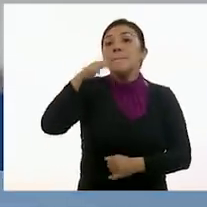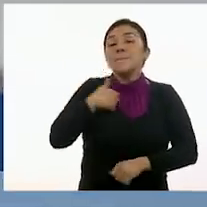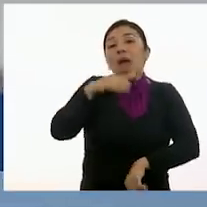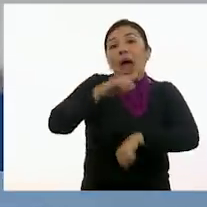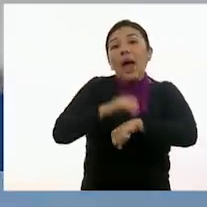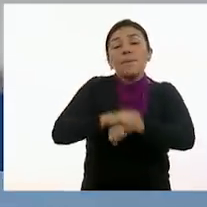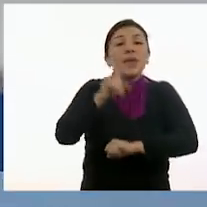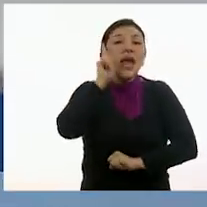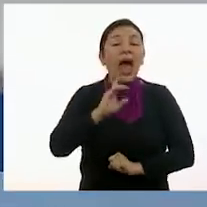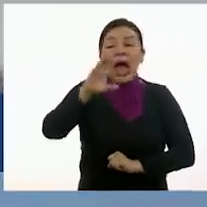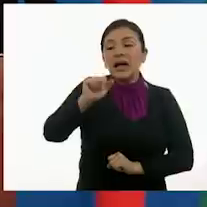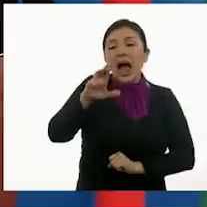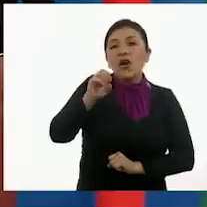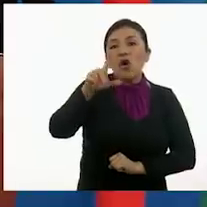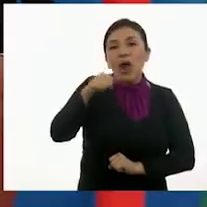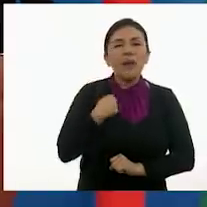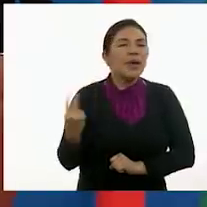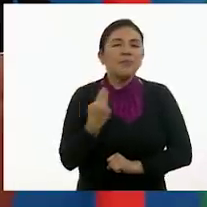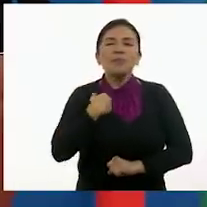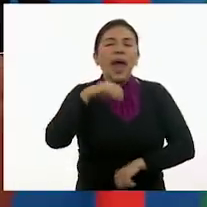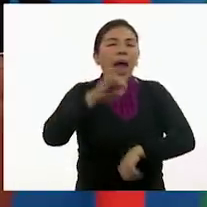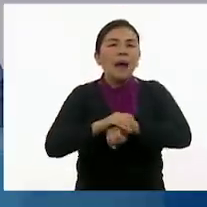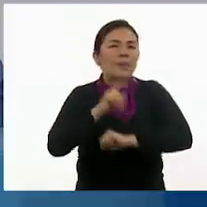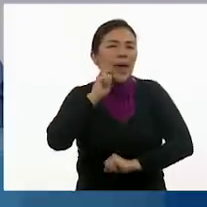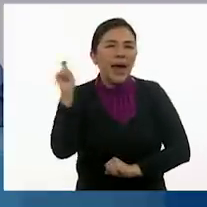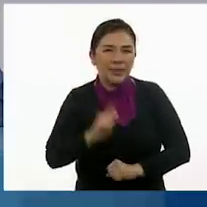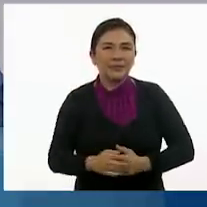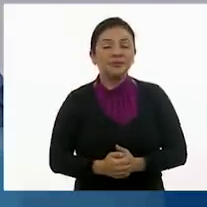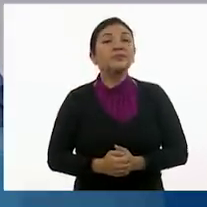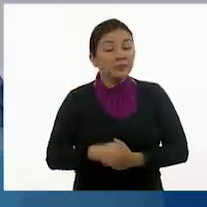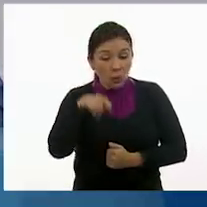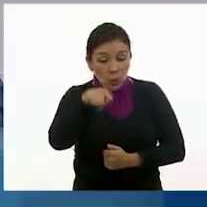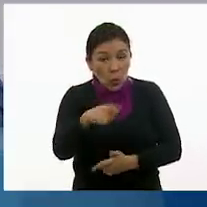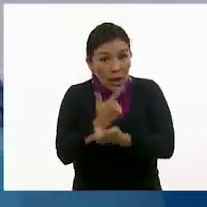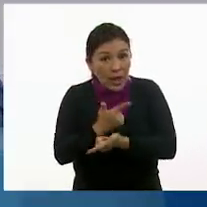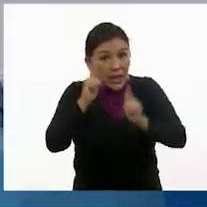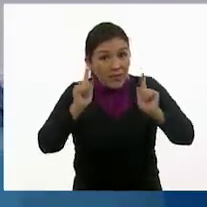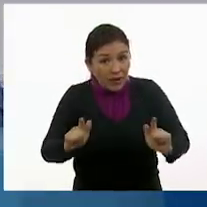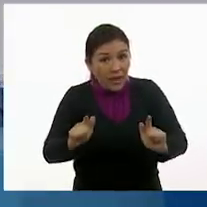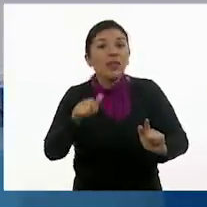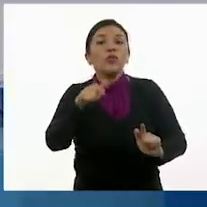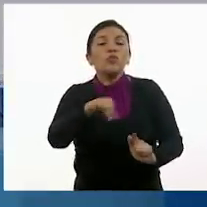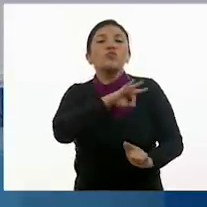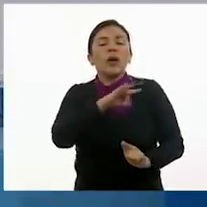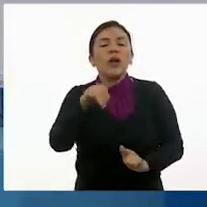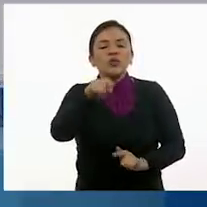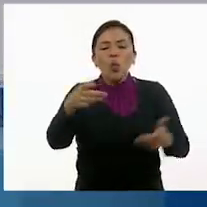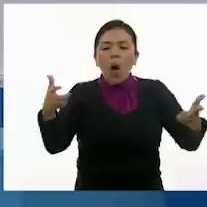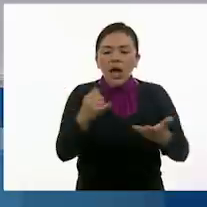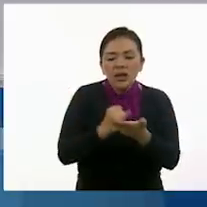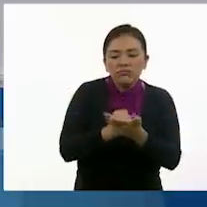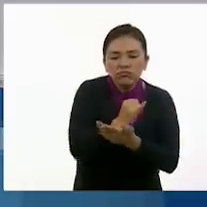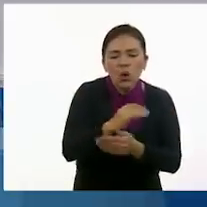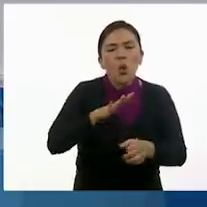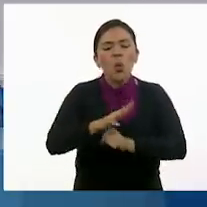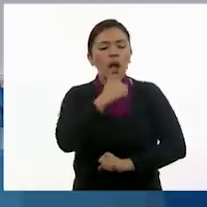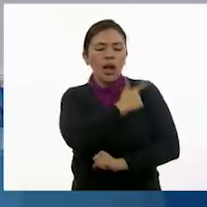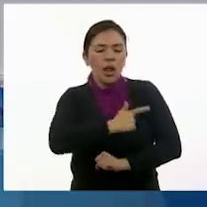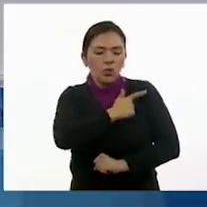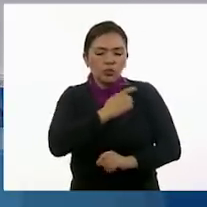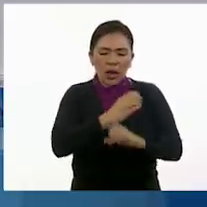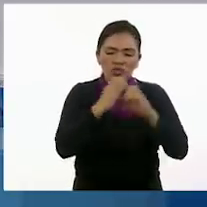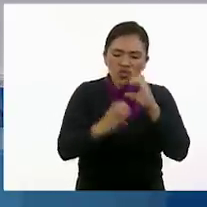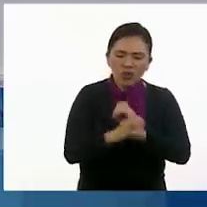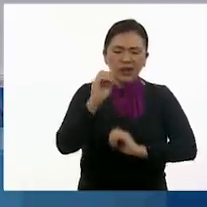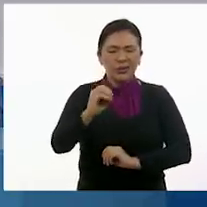amiga mía. Ah, muy bien. Pues tus libertades, Raúl, radican en poder decidir lo que te gusta, lo que